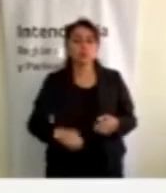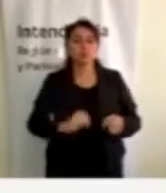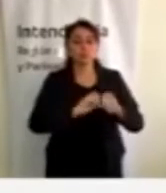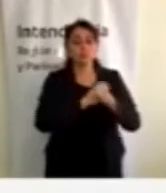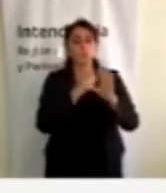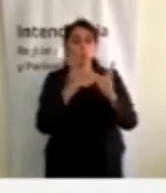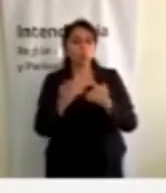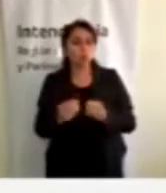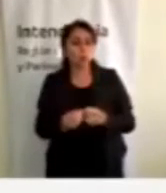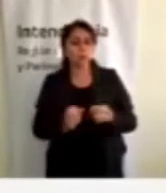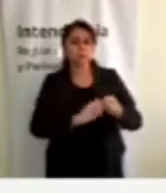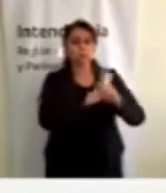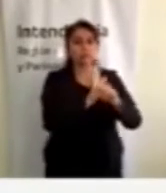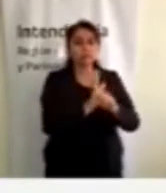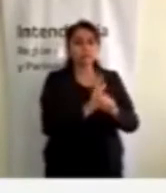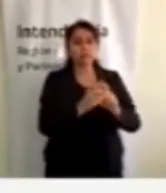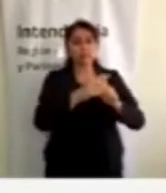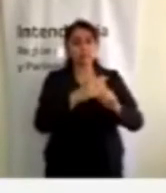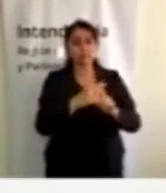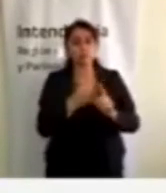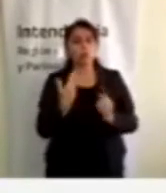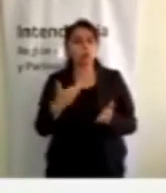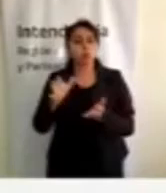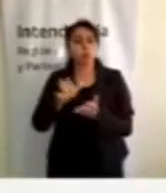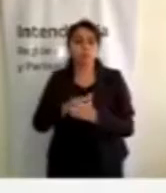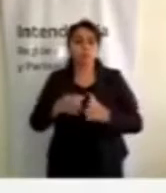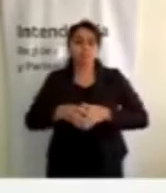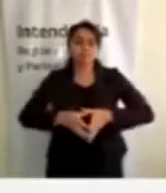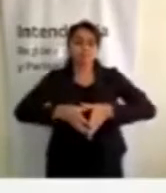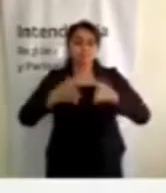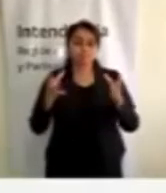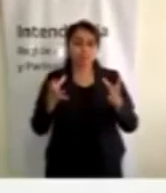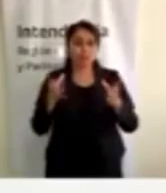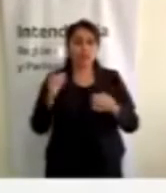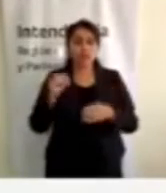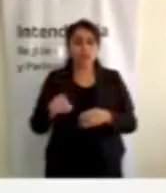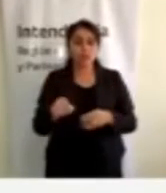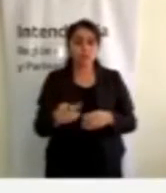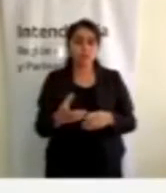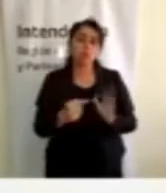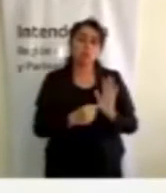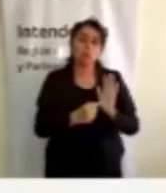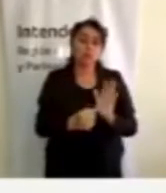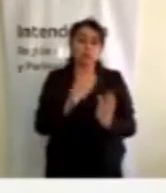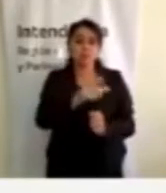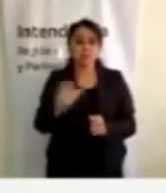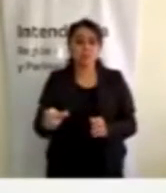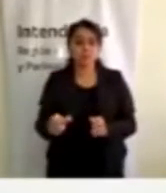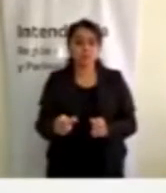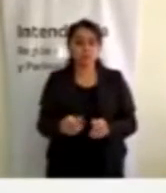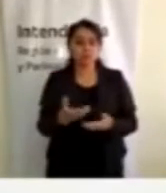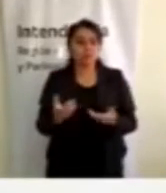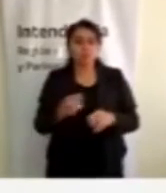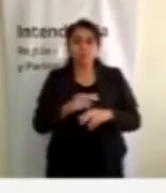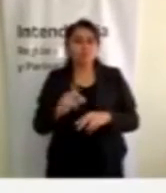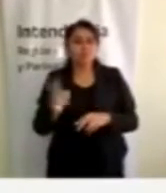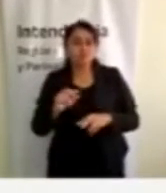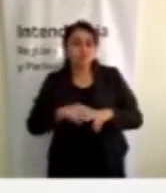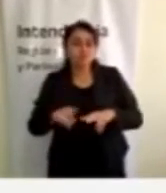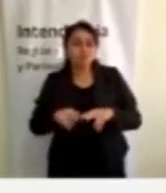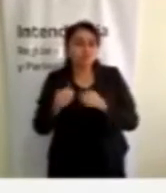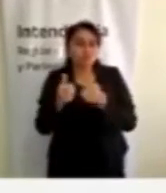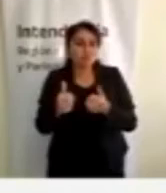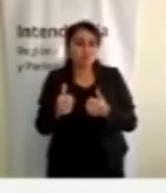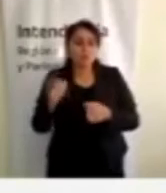signifiquen, además, un mal comportamiento también en las personas. Hoy día tenemos 144 casos.